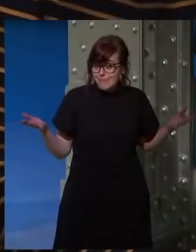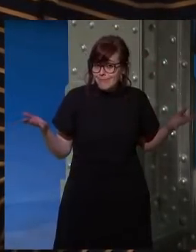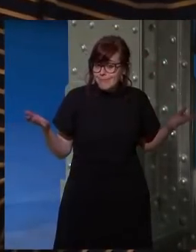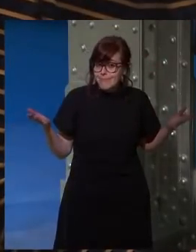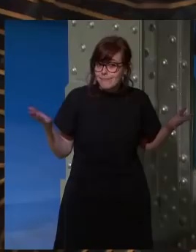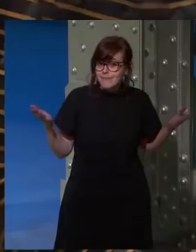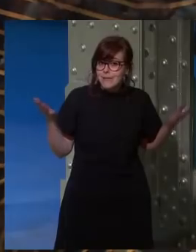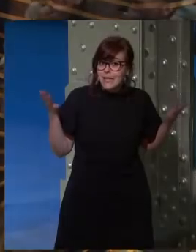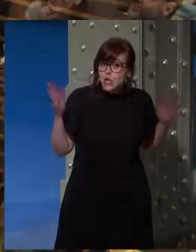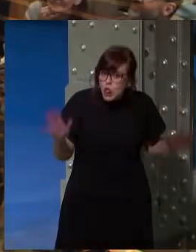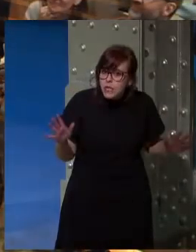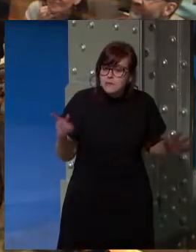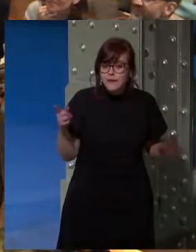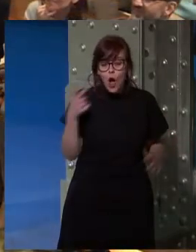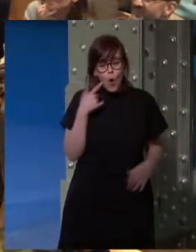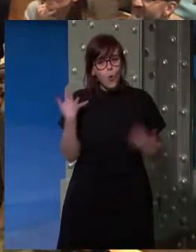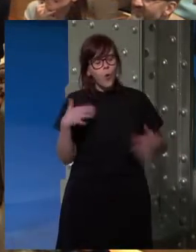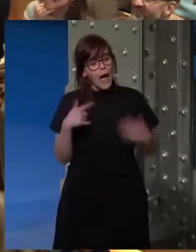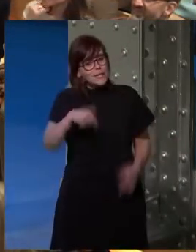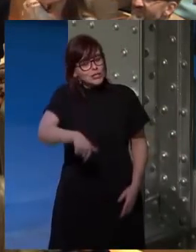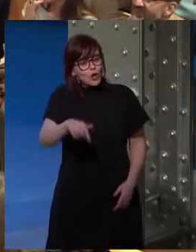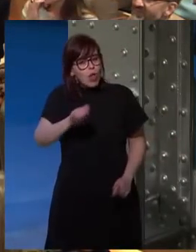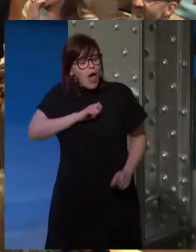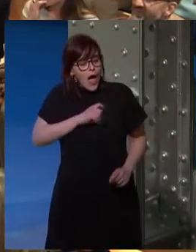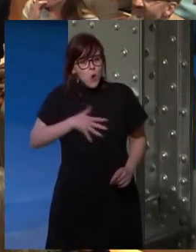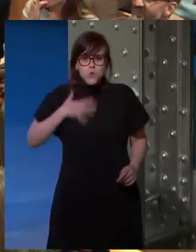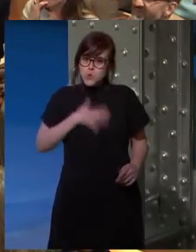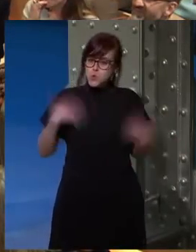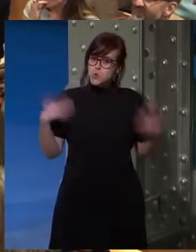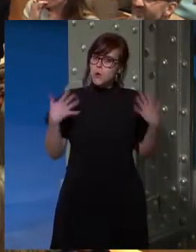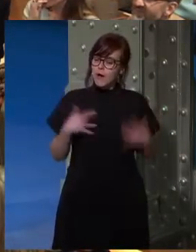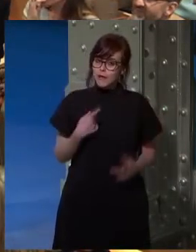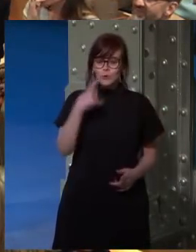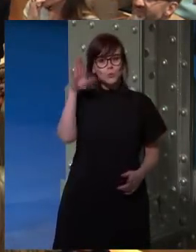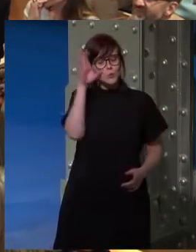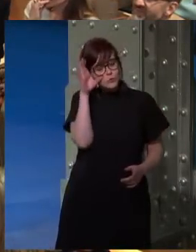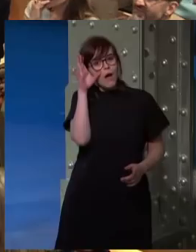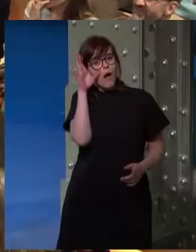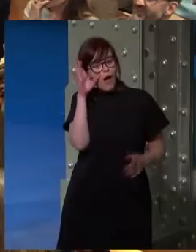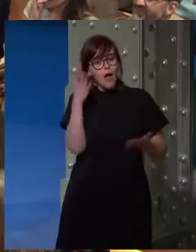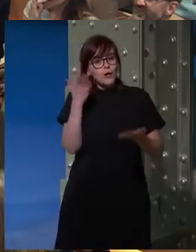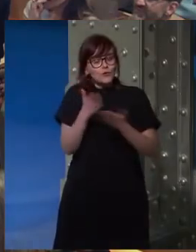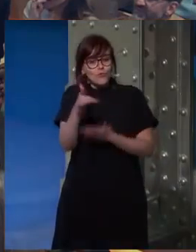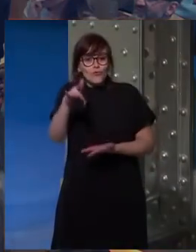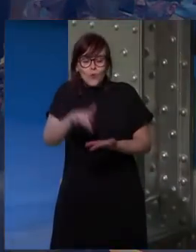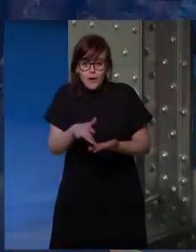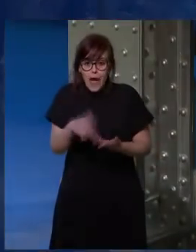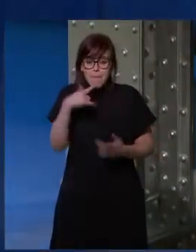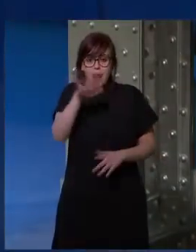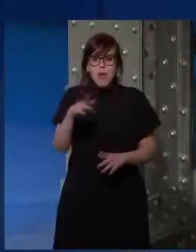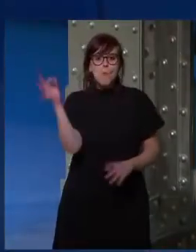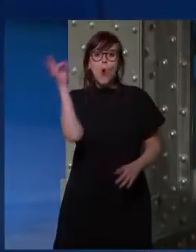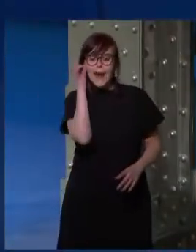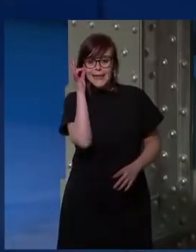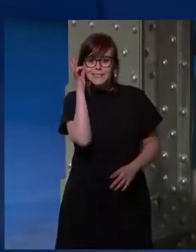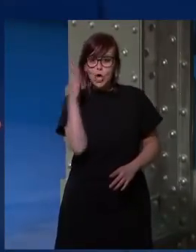Pues eso reconforta mucho, porque efectivamente es verdad que hay bastantes, porque normalmente siempre solo hay mujeres,